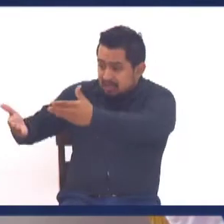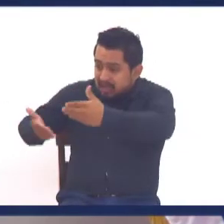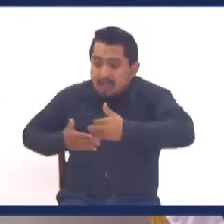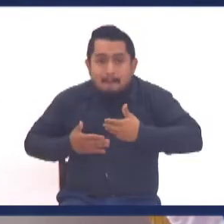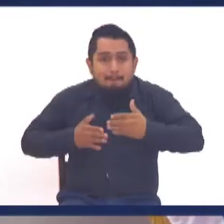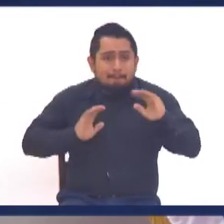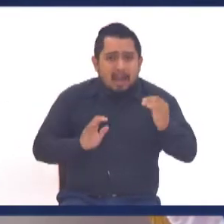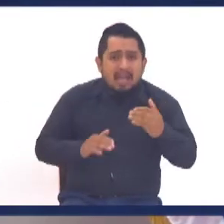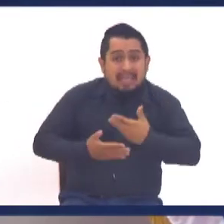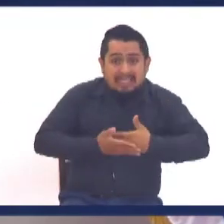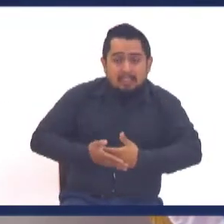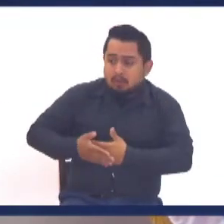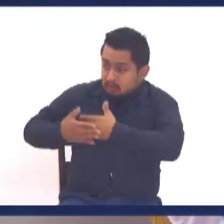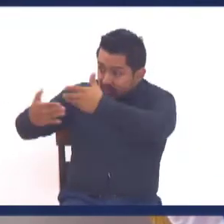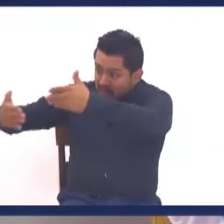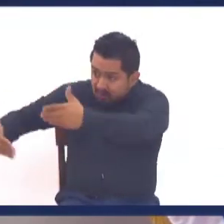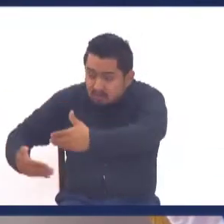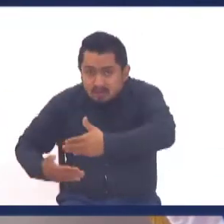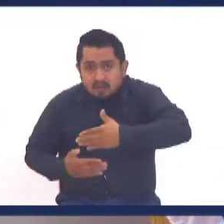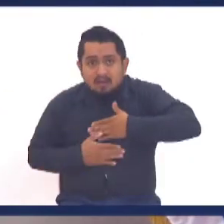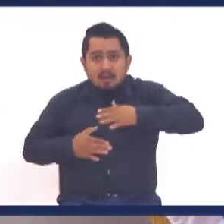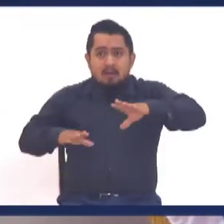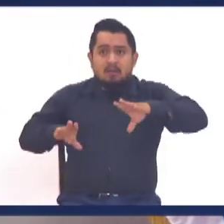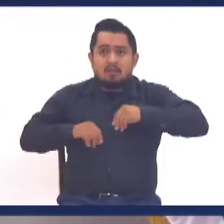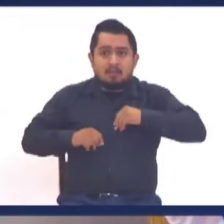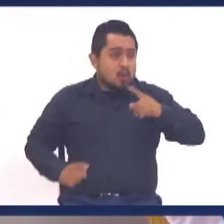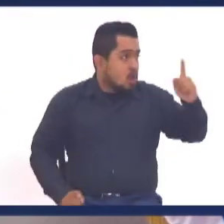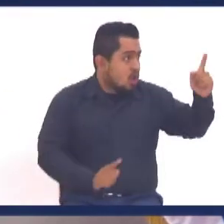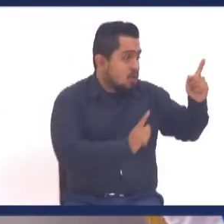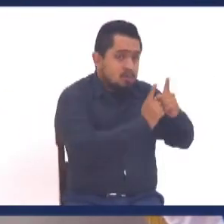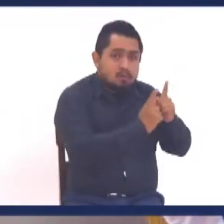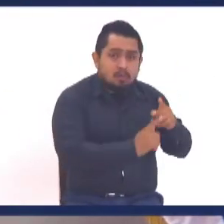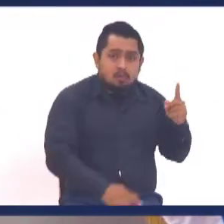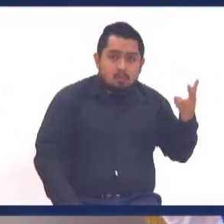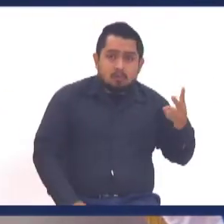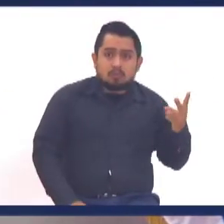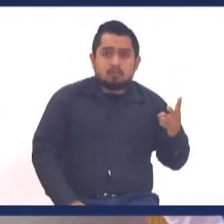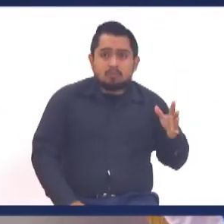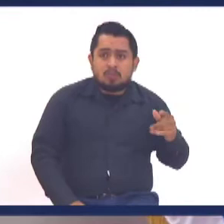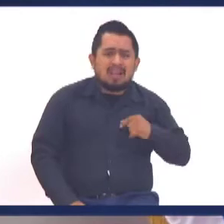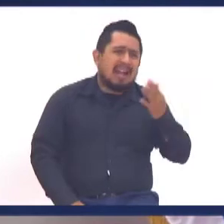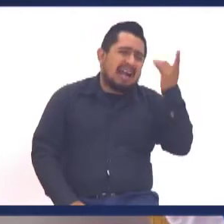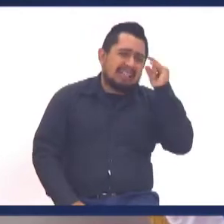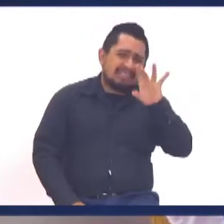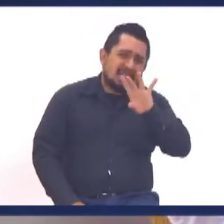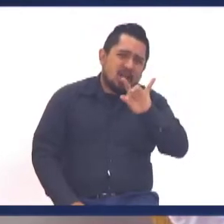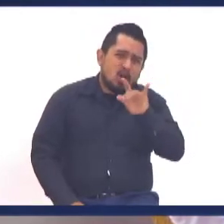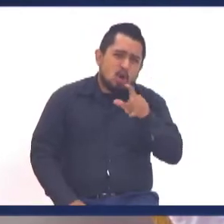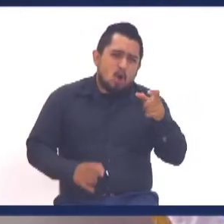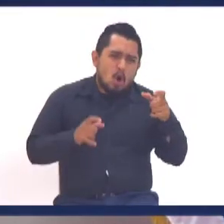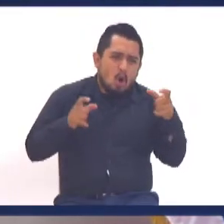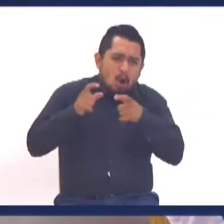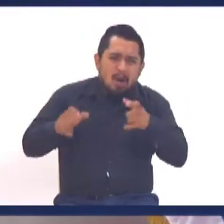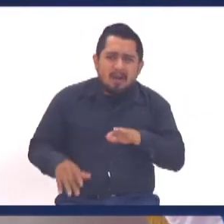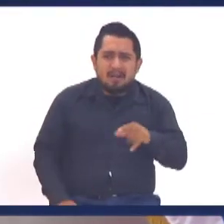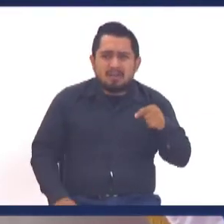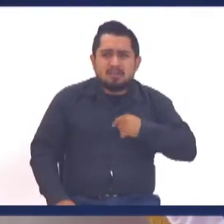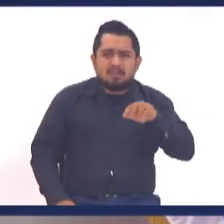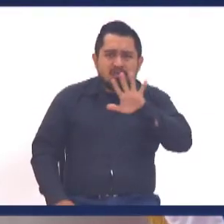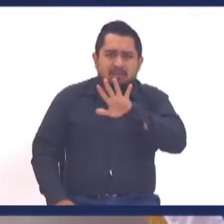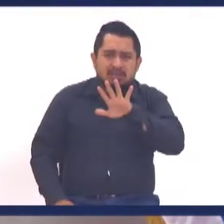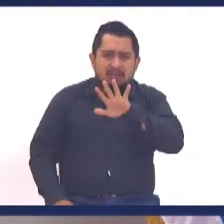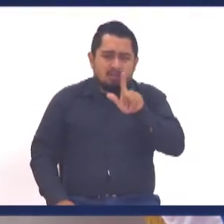hijo y yo no conocía en aquel entonces yo tendría unos ocho años yo tengo 51 años ajuste de la